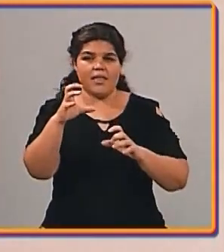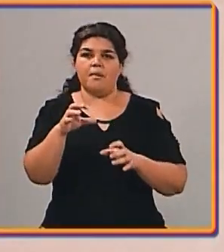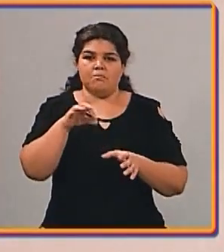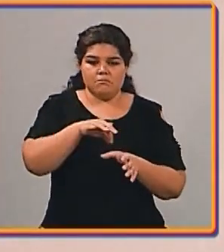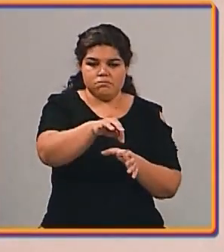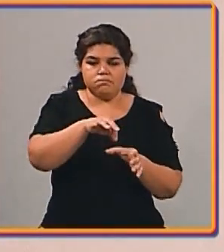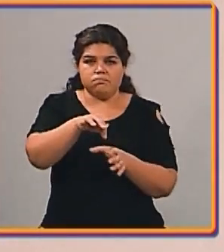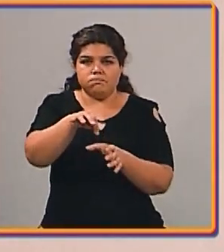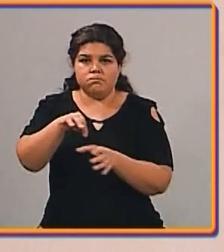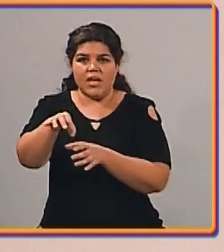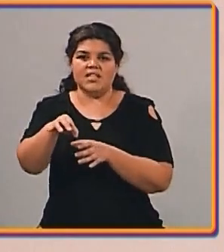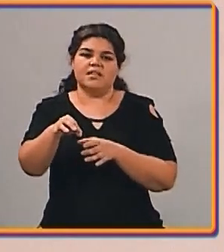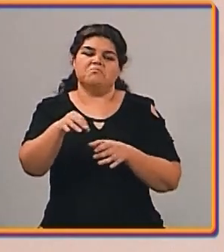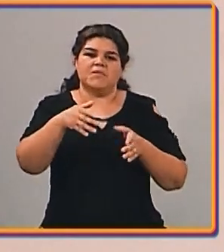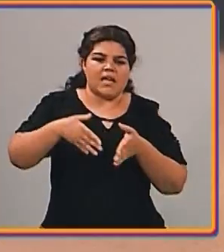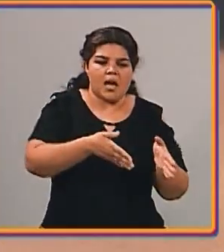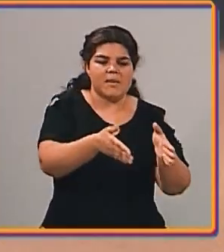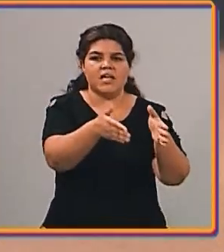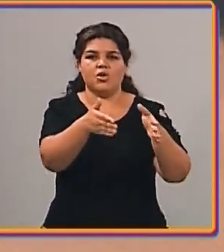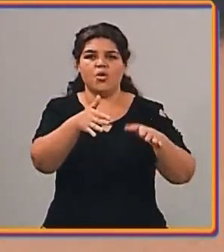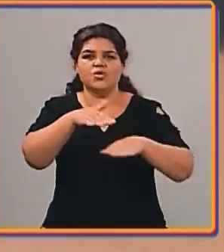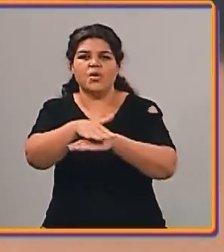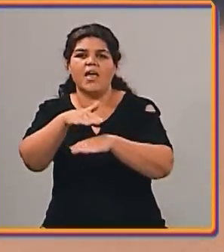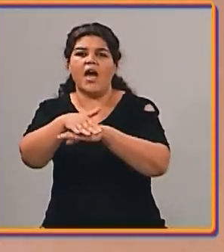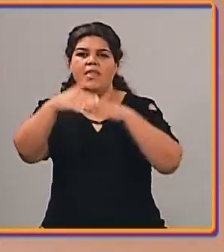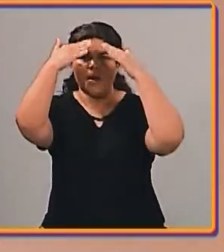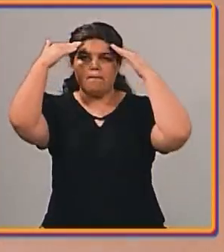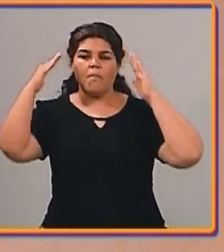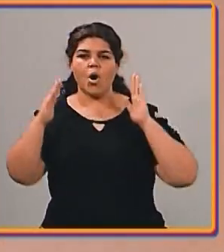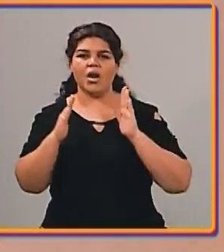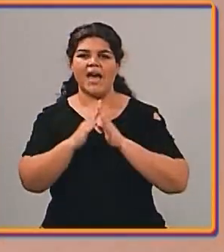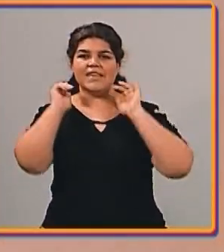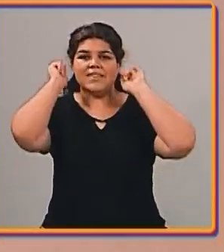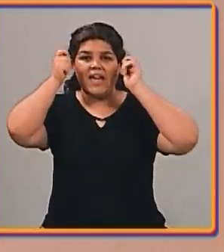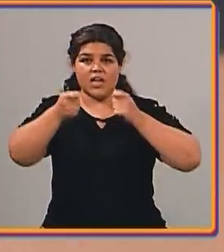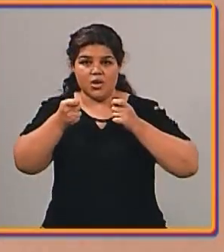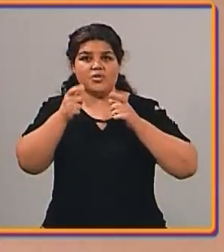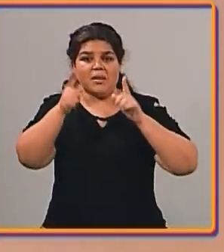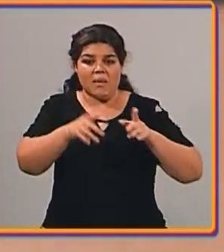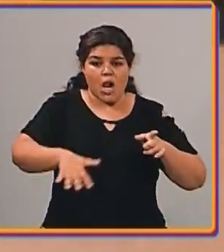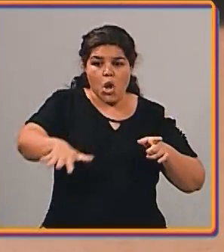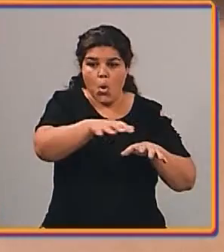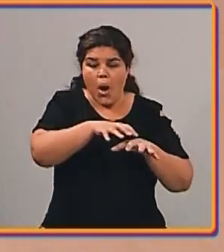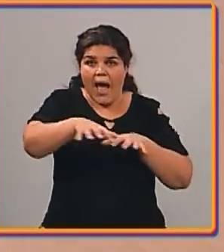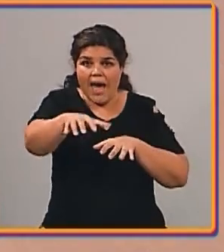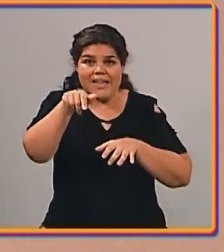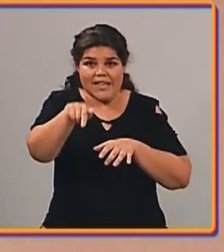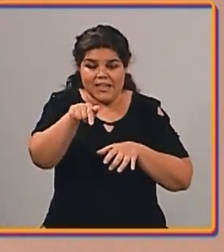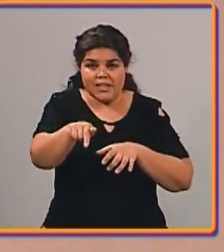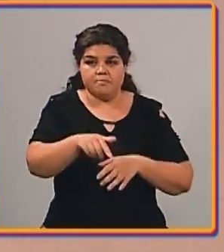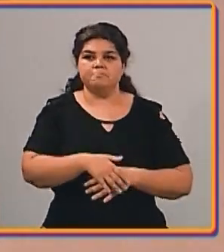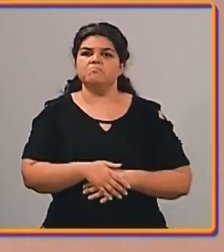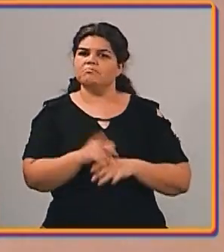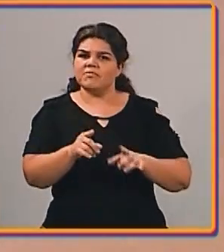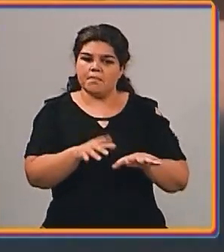caminos, ciudades, monasterios y granjas que hay en la región. Una región, cuyo mapa irá creciendo a medida que